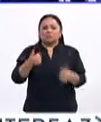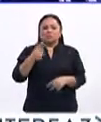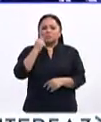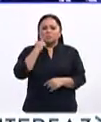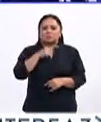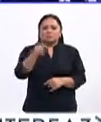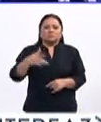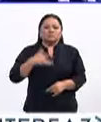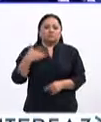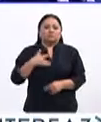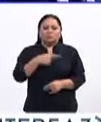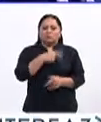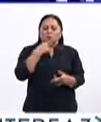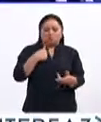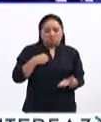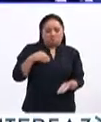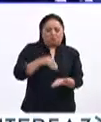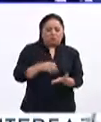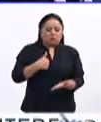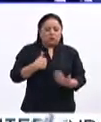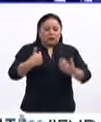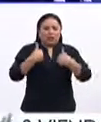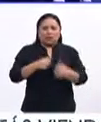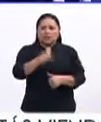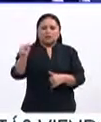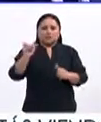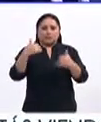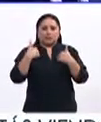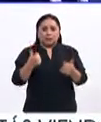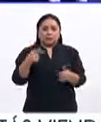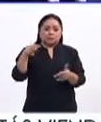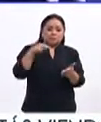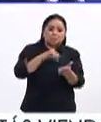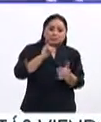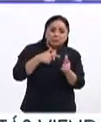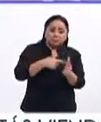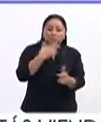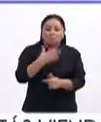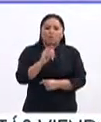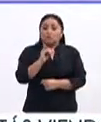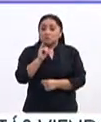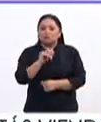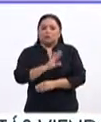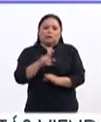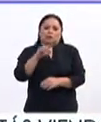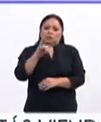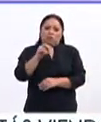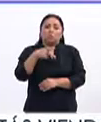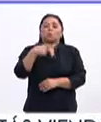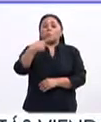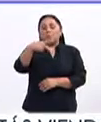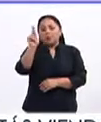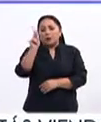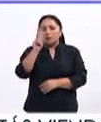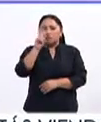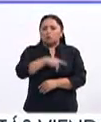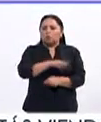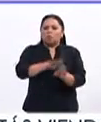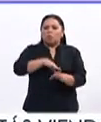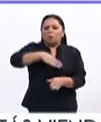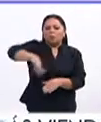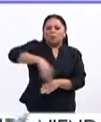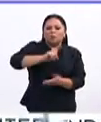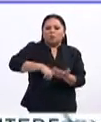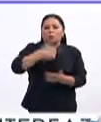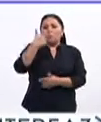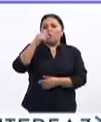Lima en ese sentido, él pone lo que tiene que poner y se acabó. Si lo sigues bien y si no lo sigues, ni modo. En ese sentido es más rebuscado a la